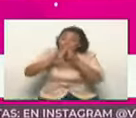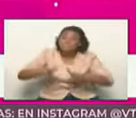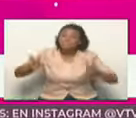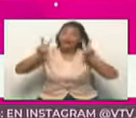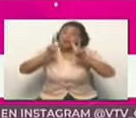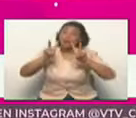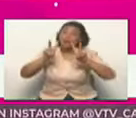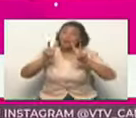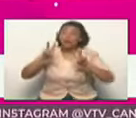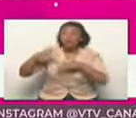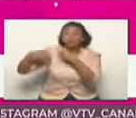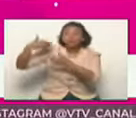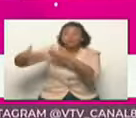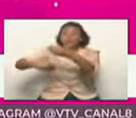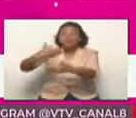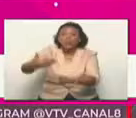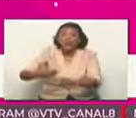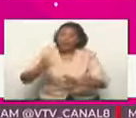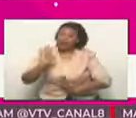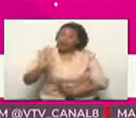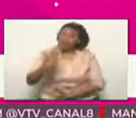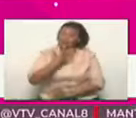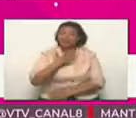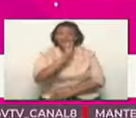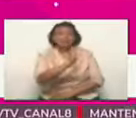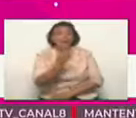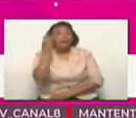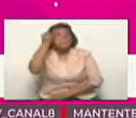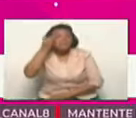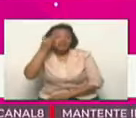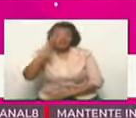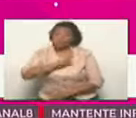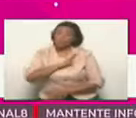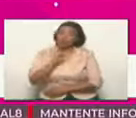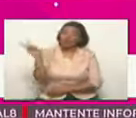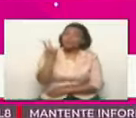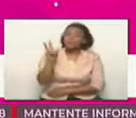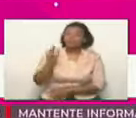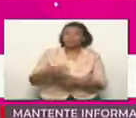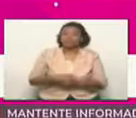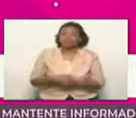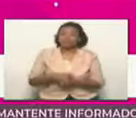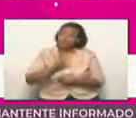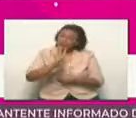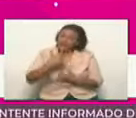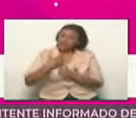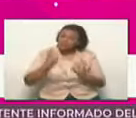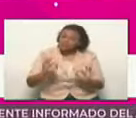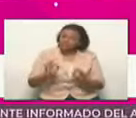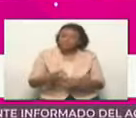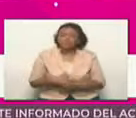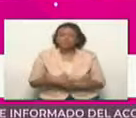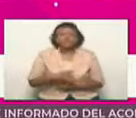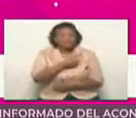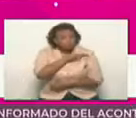es nuestra poesía, es nuestra forma de ser, pensar, es nuestra rebeldía. Si